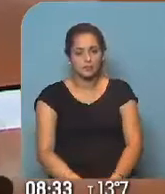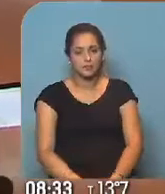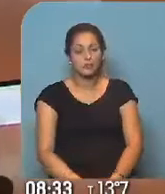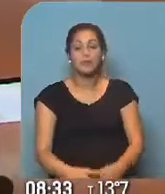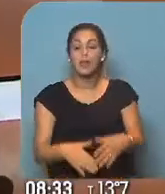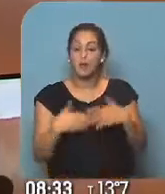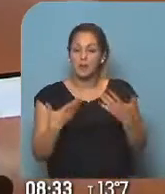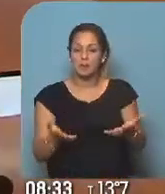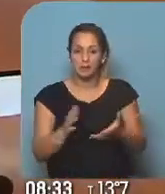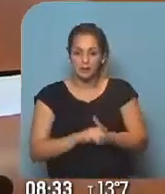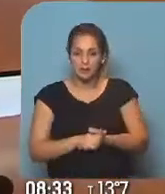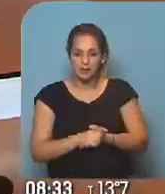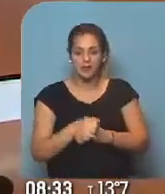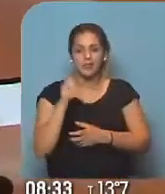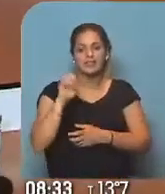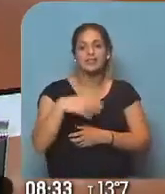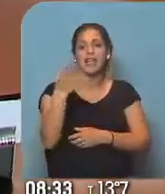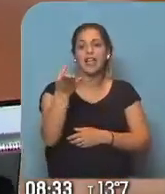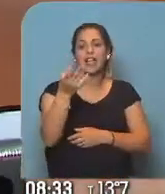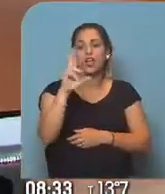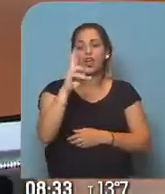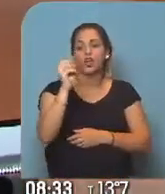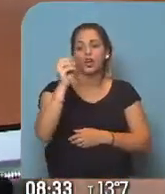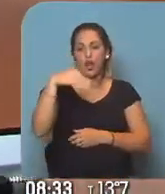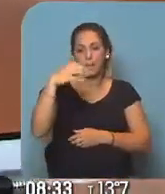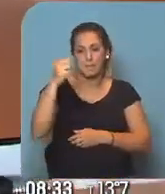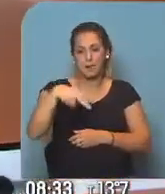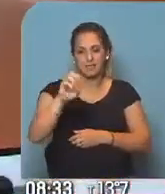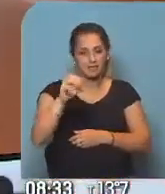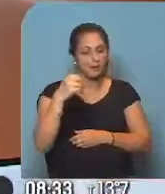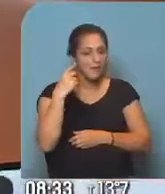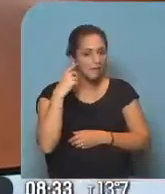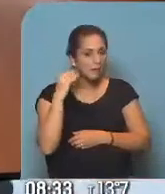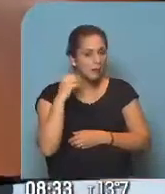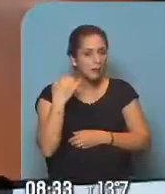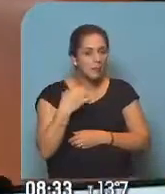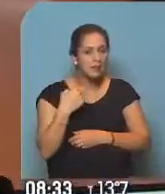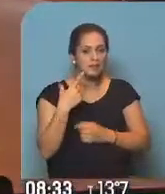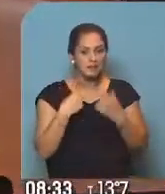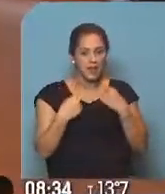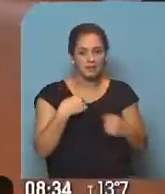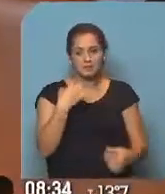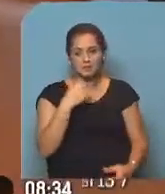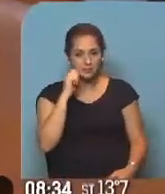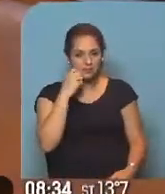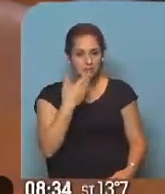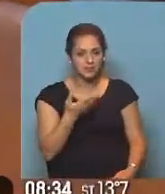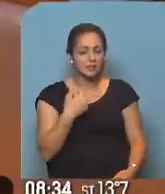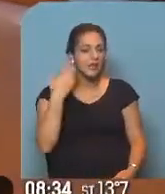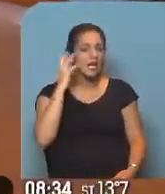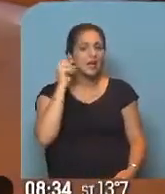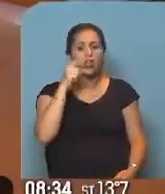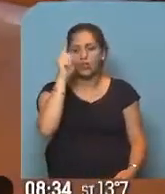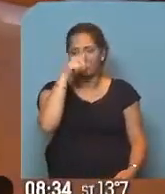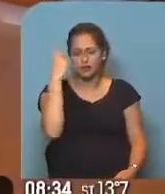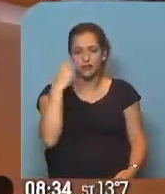bueno acá estamos con román espero que me escuche bien hay con una camisa impecable maravillosa él pone primera de radio nacional